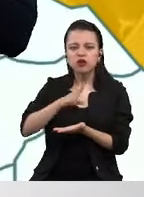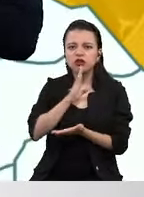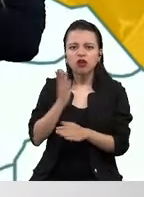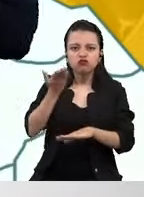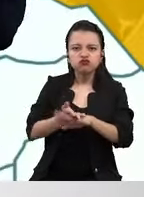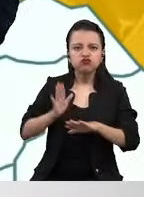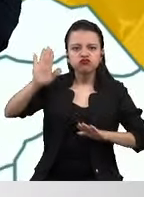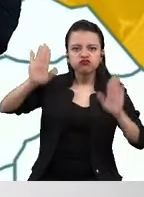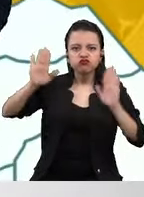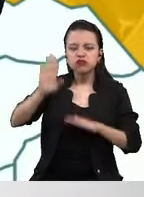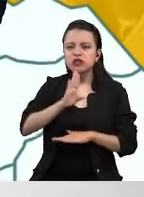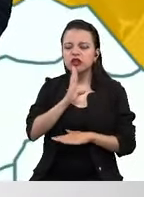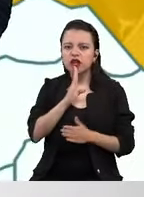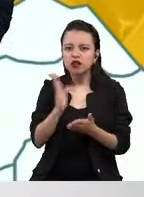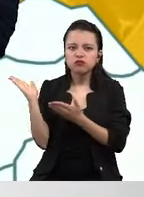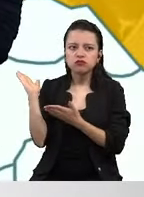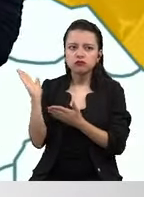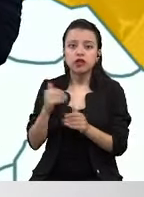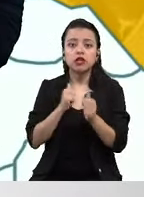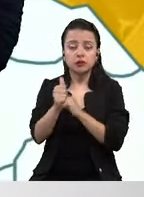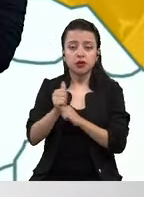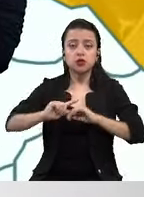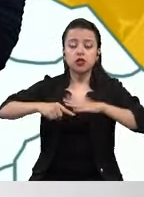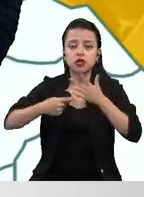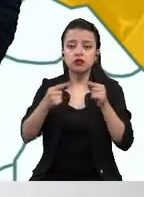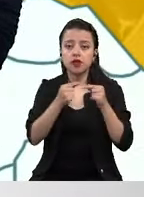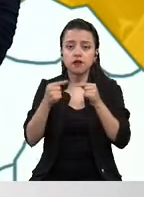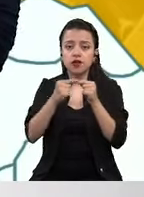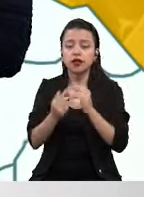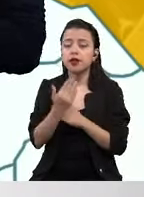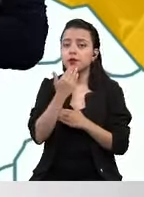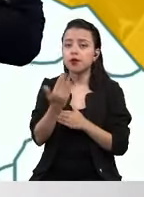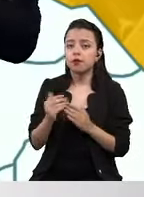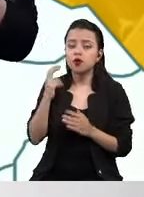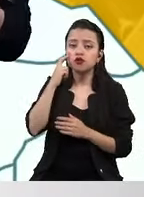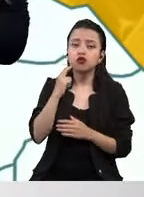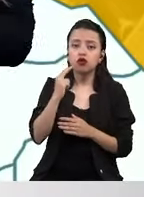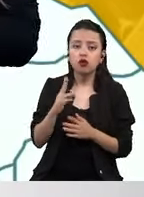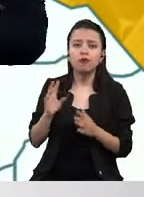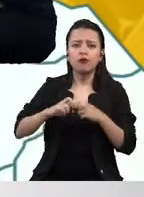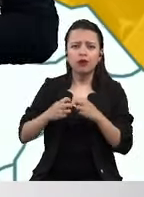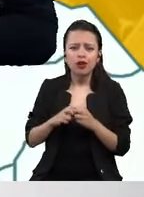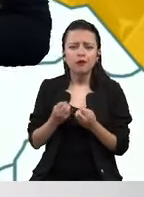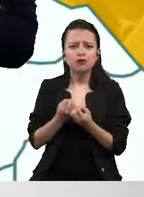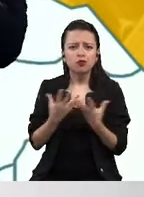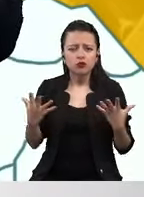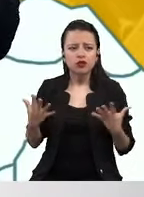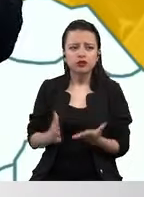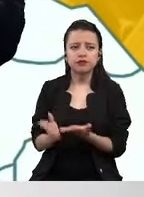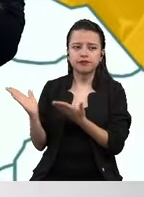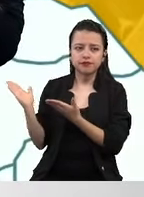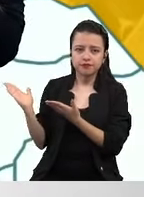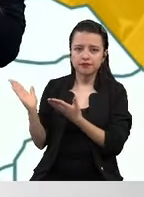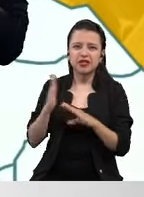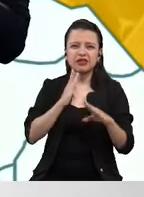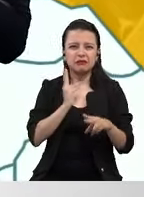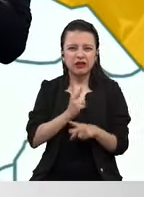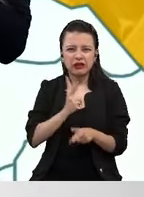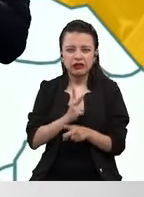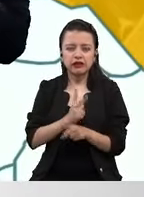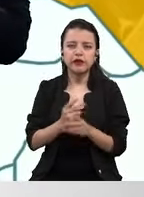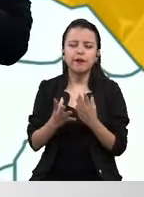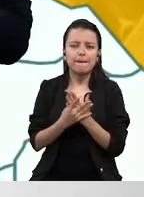su sexto debate en el congreso que regiones como el chocó que tienen muchísimas problemáticas sociales como inseguridad